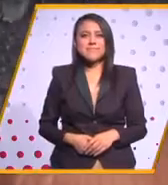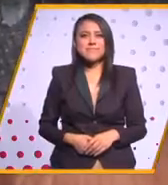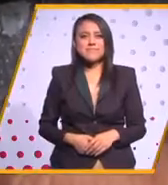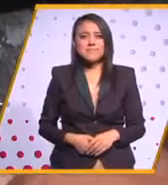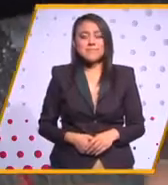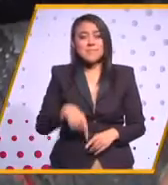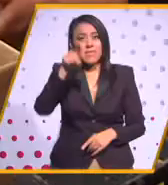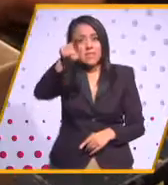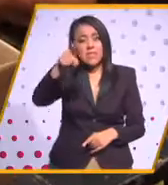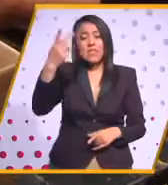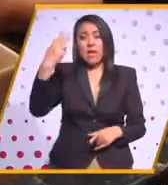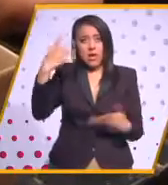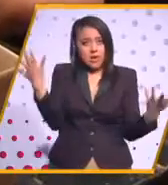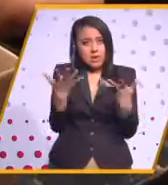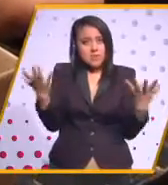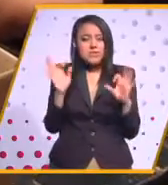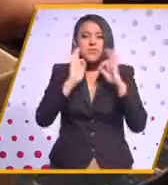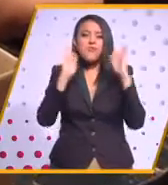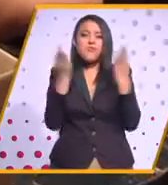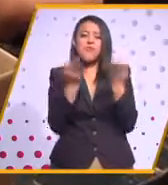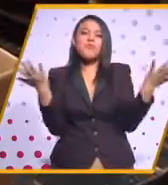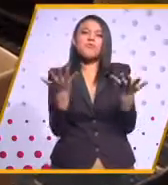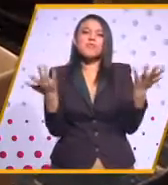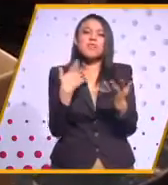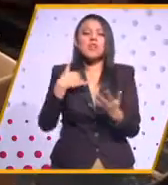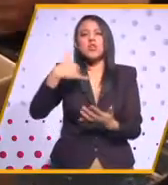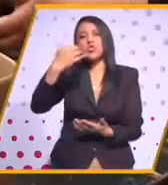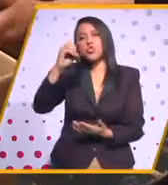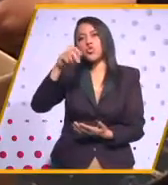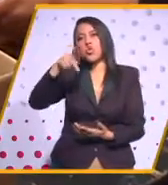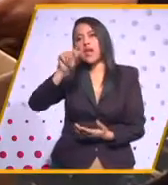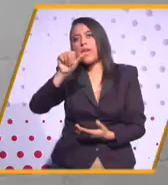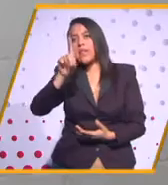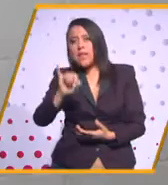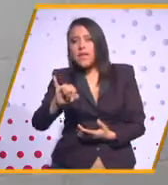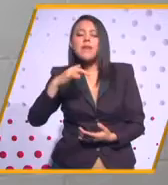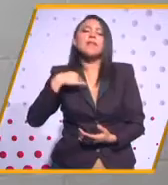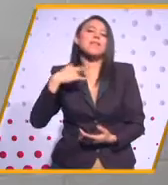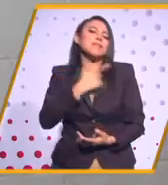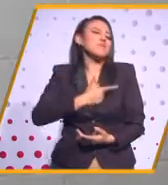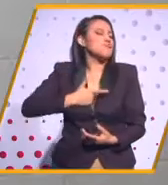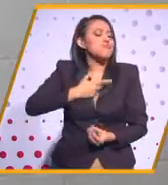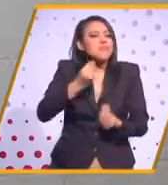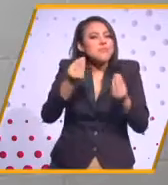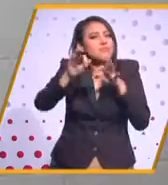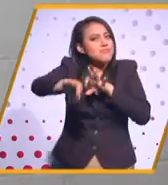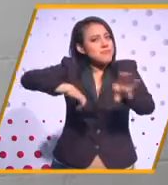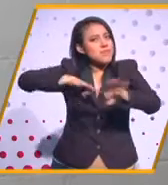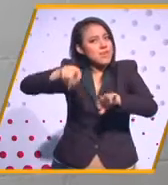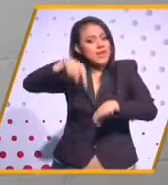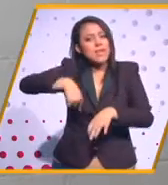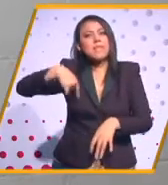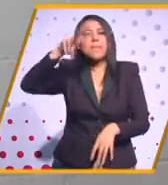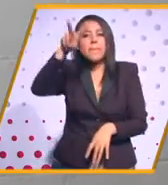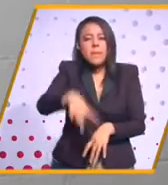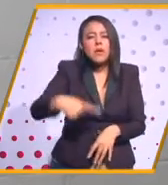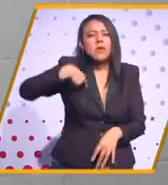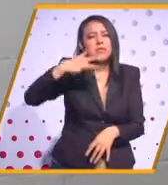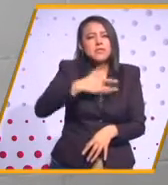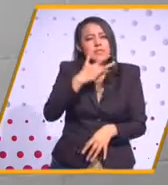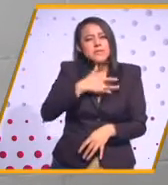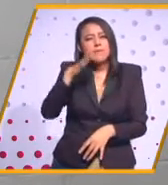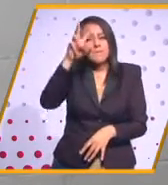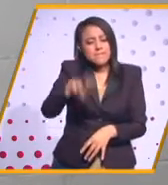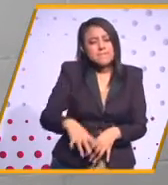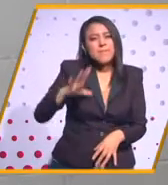Es así como son fabricados y cada integrante de Yocadi ama su trabajo. Nos sentimos muy orgullosos de hacer lo que hacemos porque lo